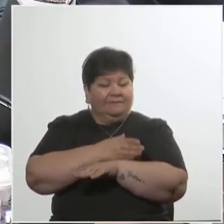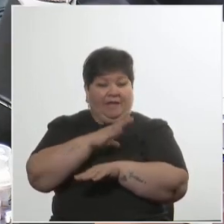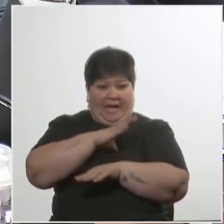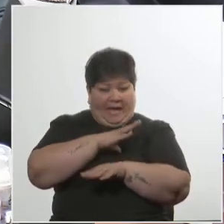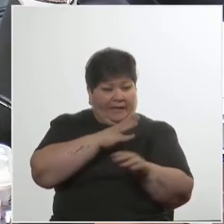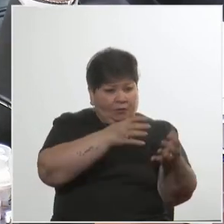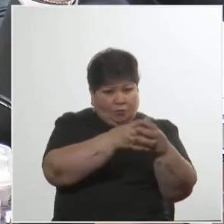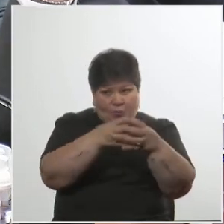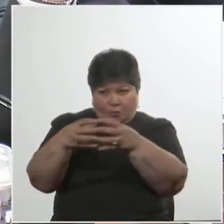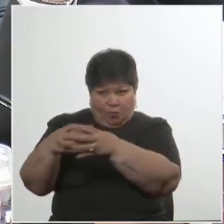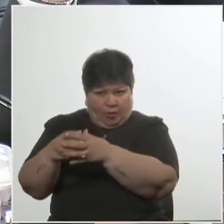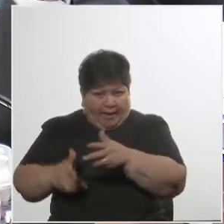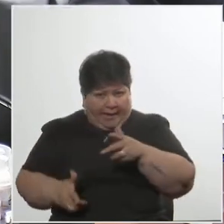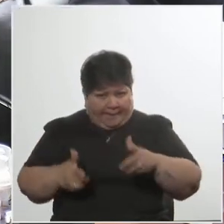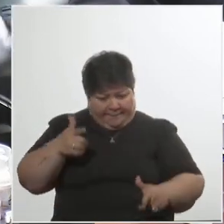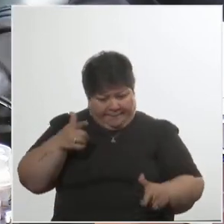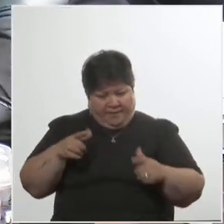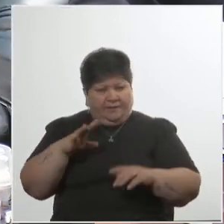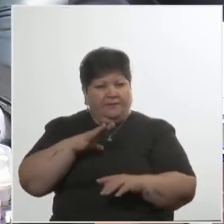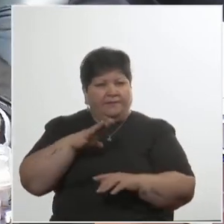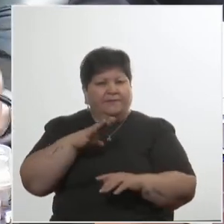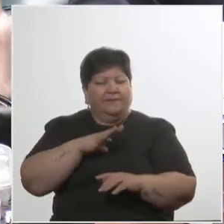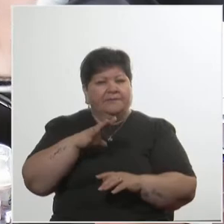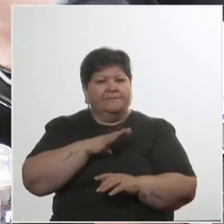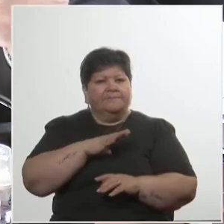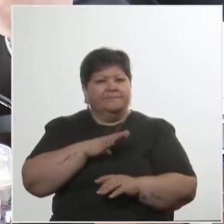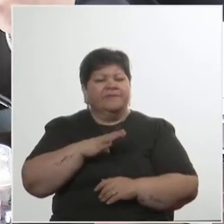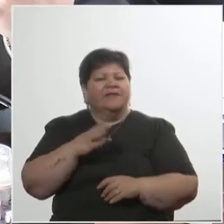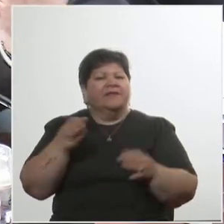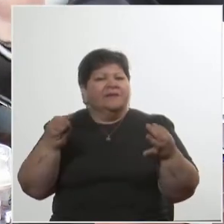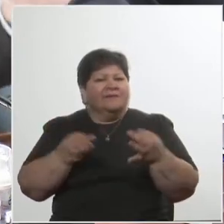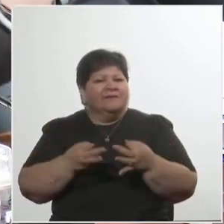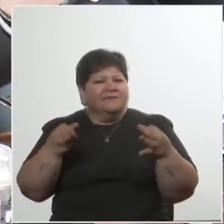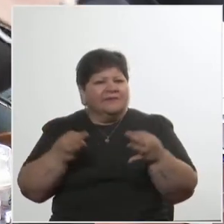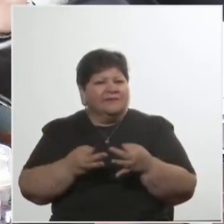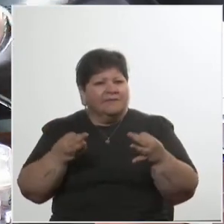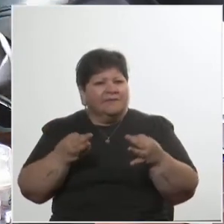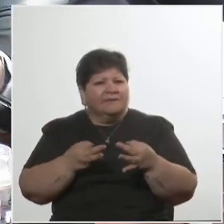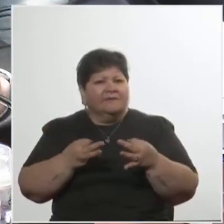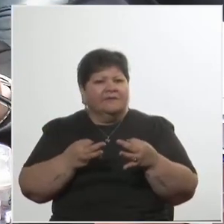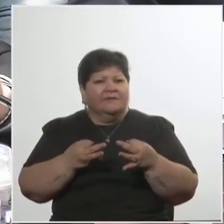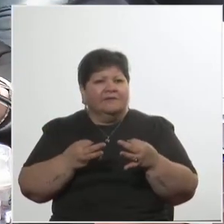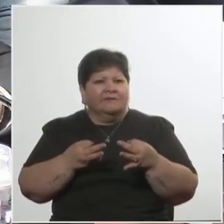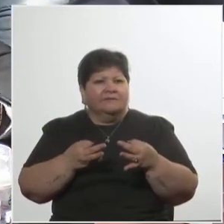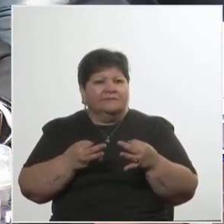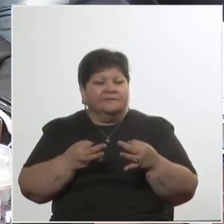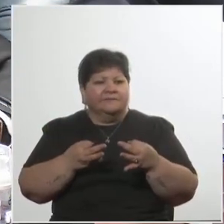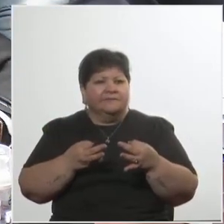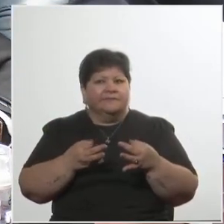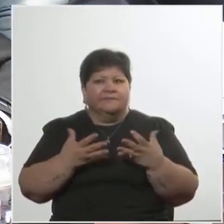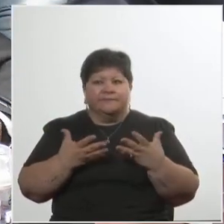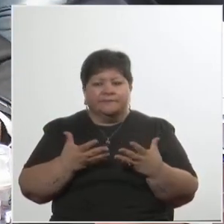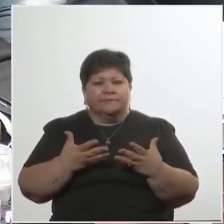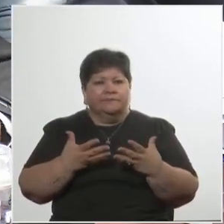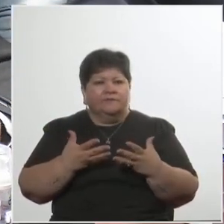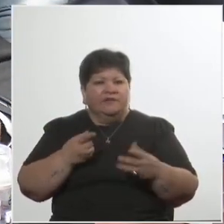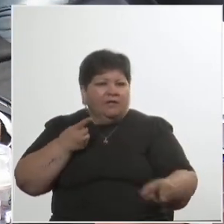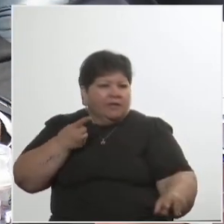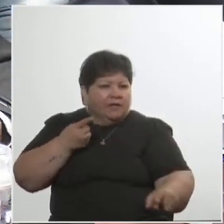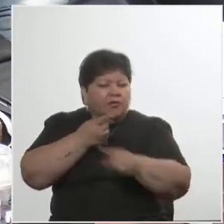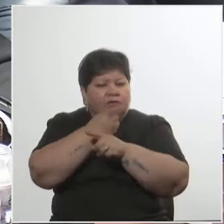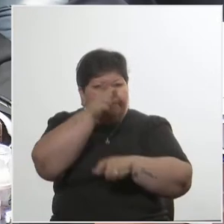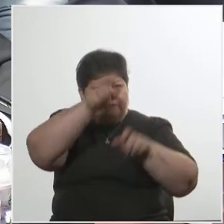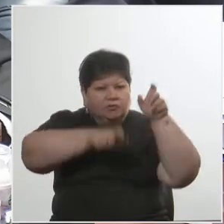armados que efectivamente accionan contra personas